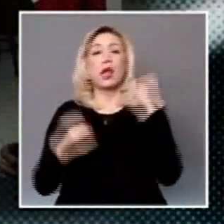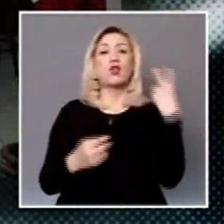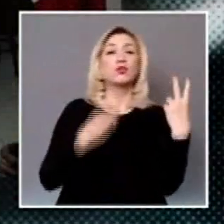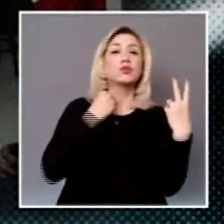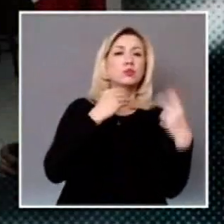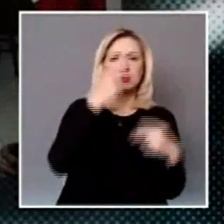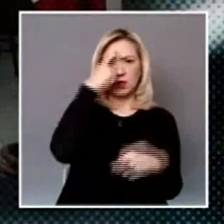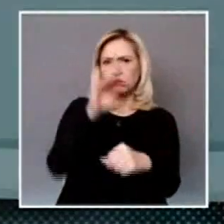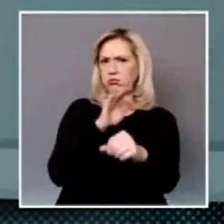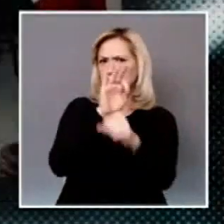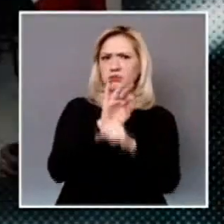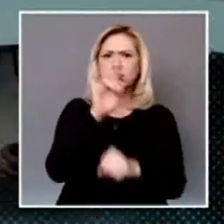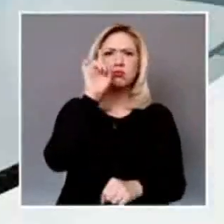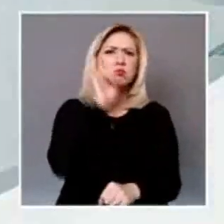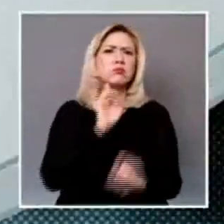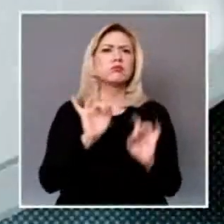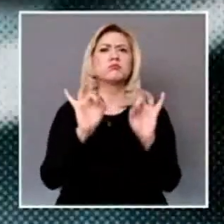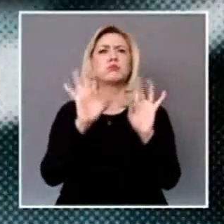mujeres víctimas de violencia.